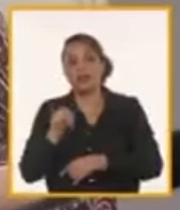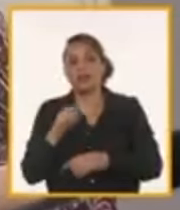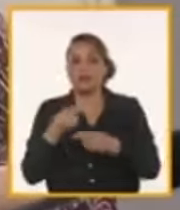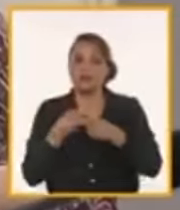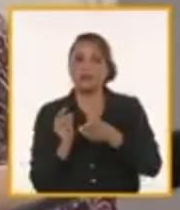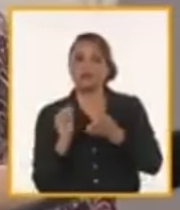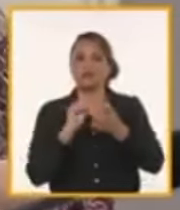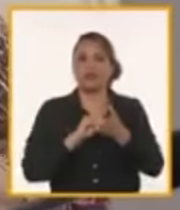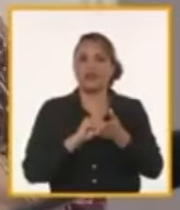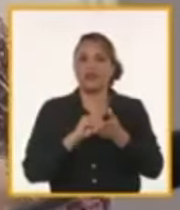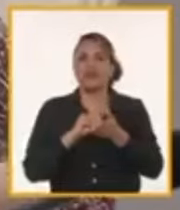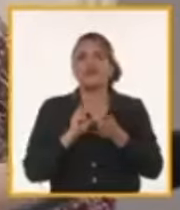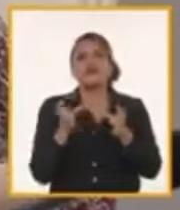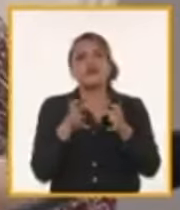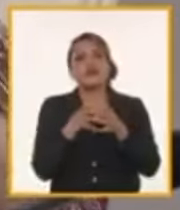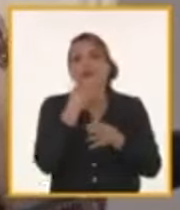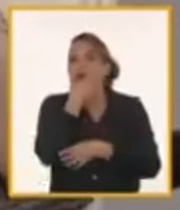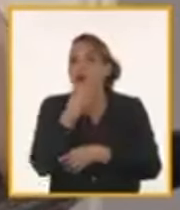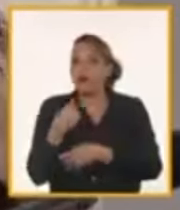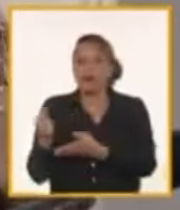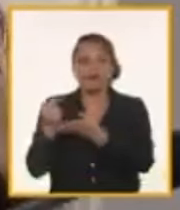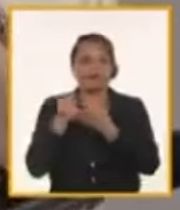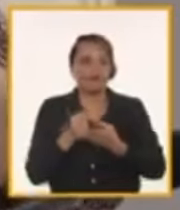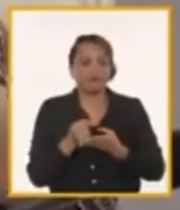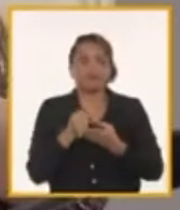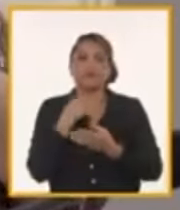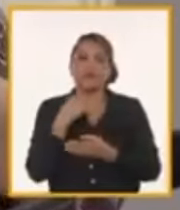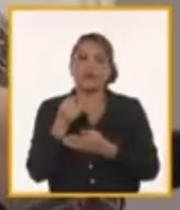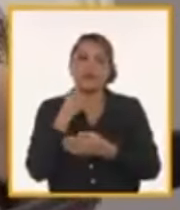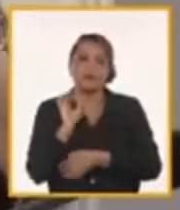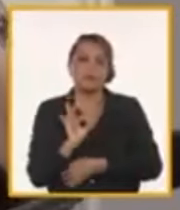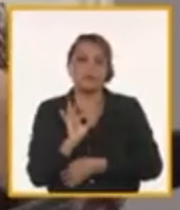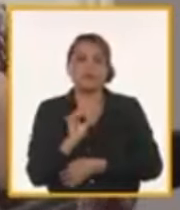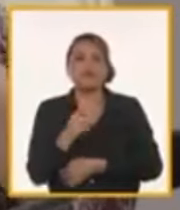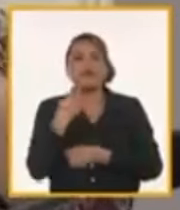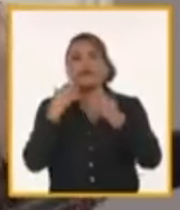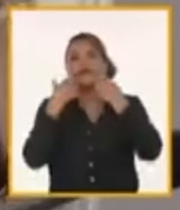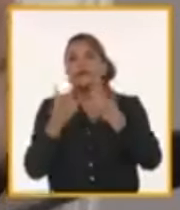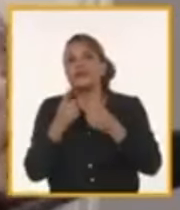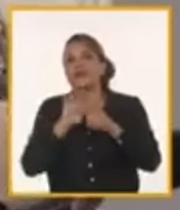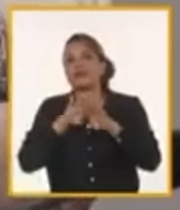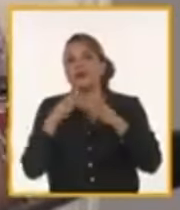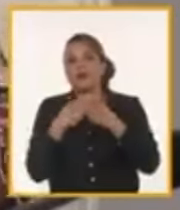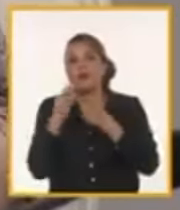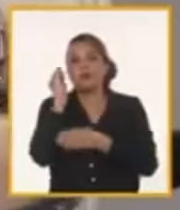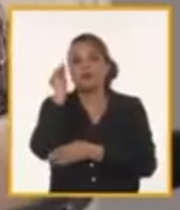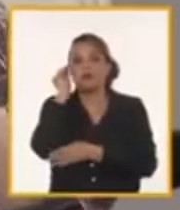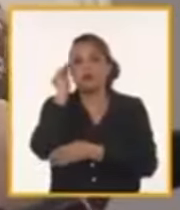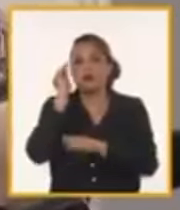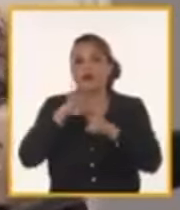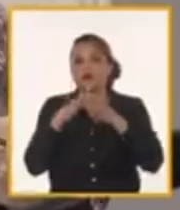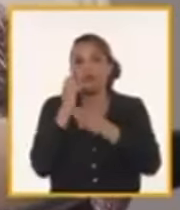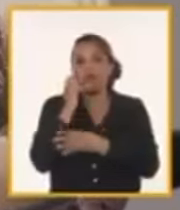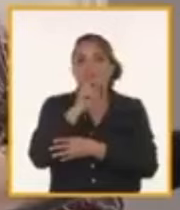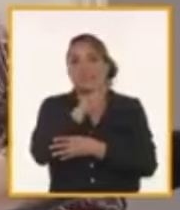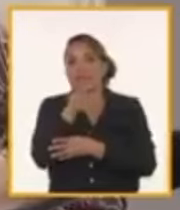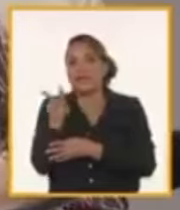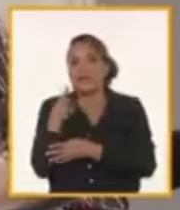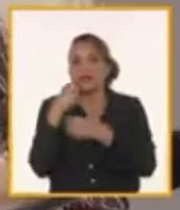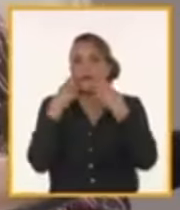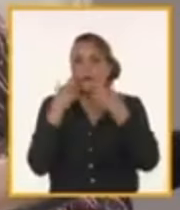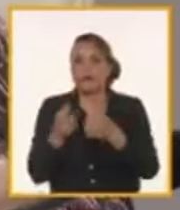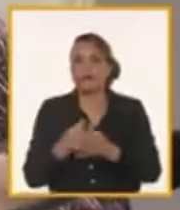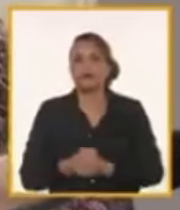embullado los jóvenes creo que nos van a ayudar mucho porque es muy importante tener su su retroalimentación de lo que ellos visualizan de la importancia